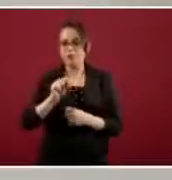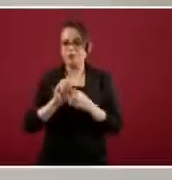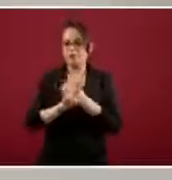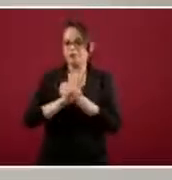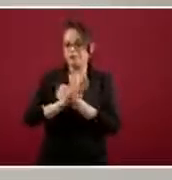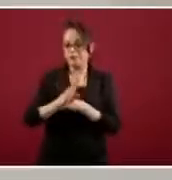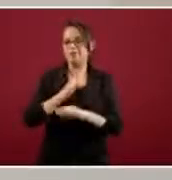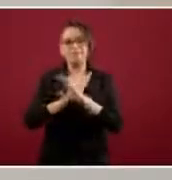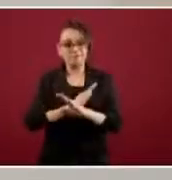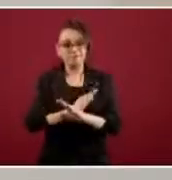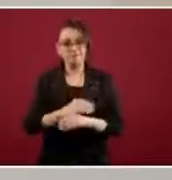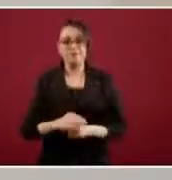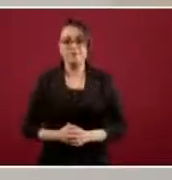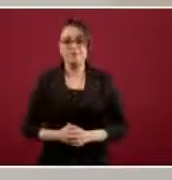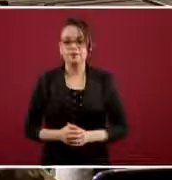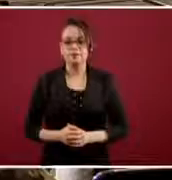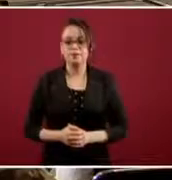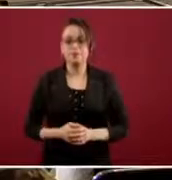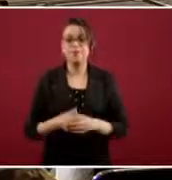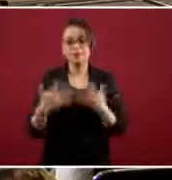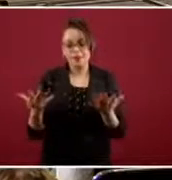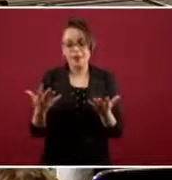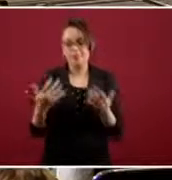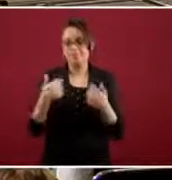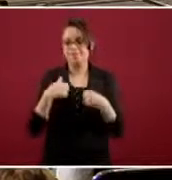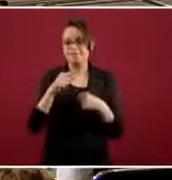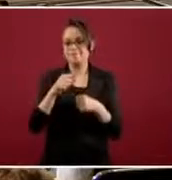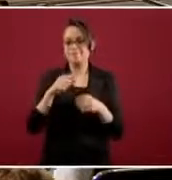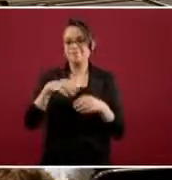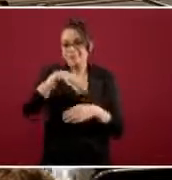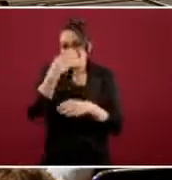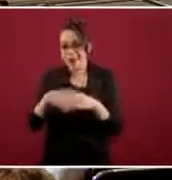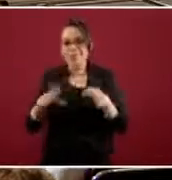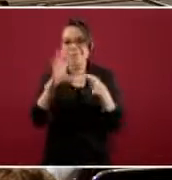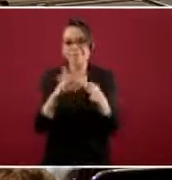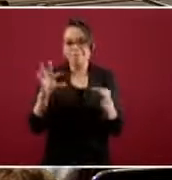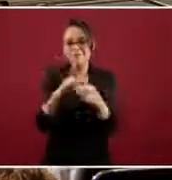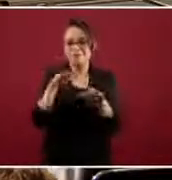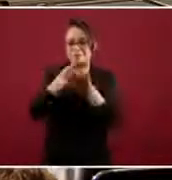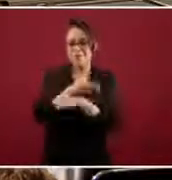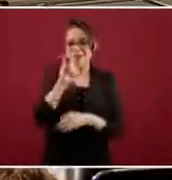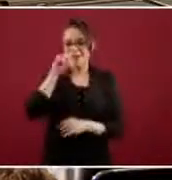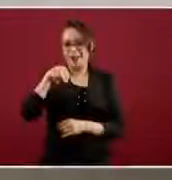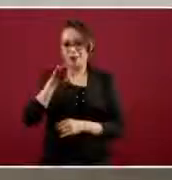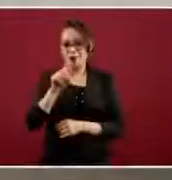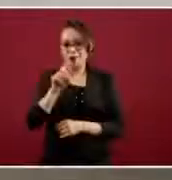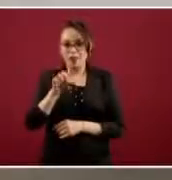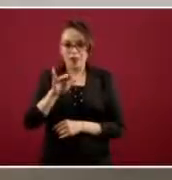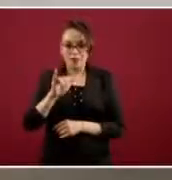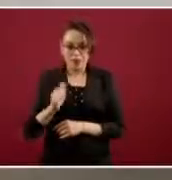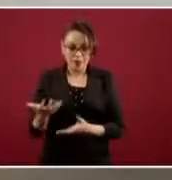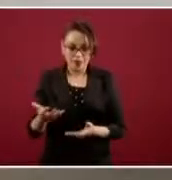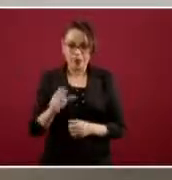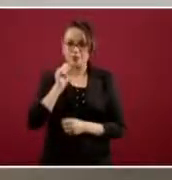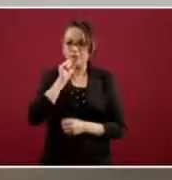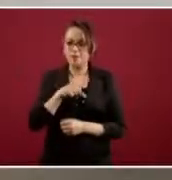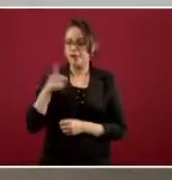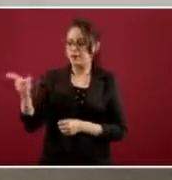la infodemia, porque se relaciona también con lo que decía la maestra Macís,